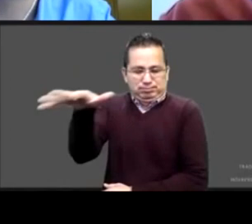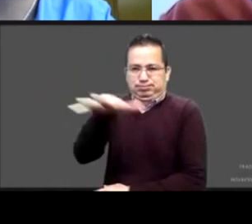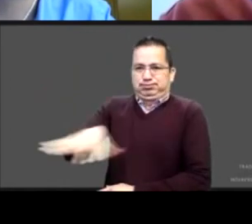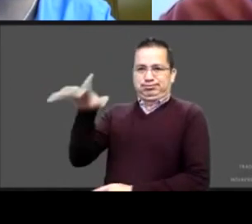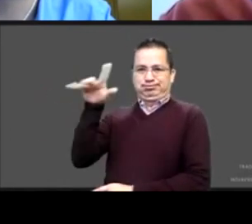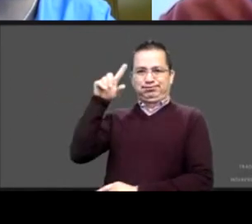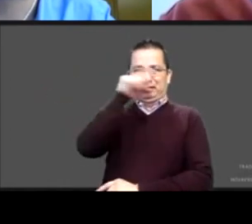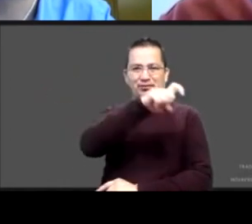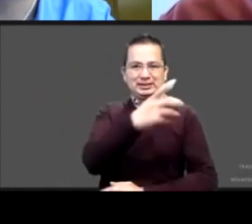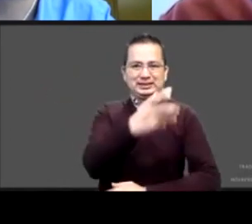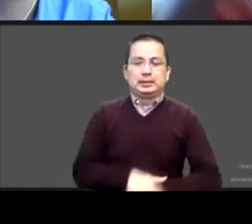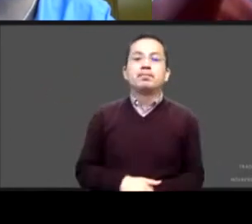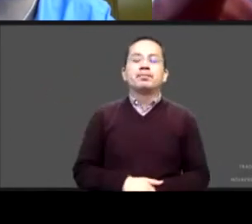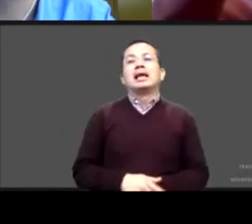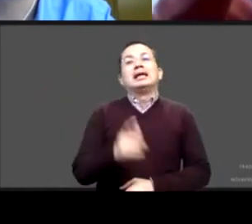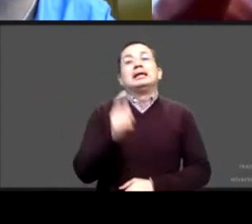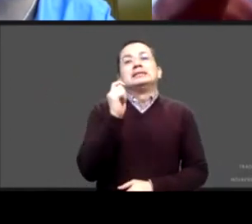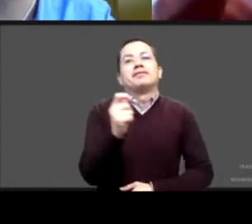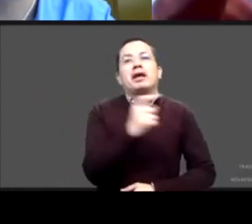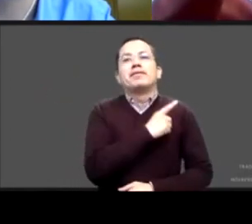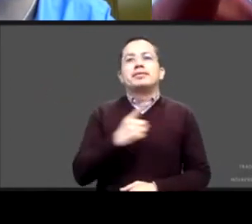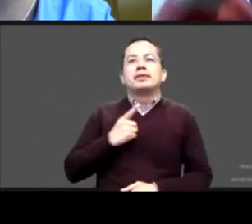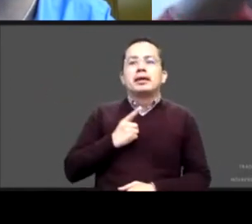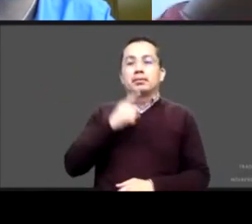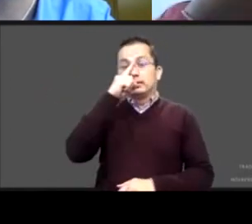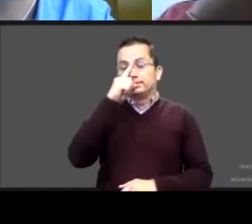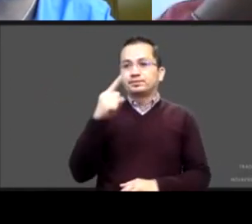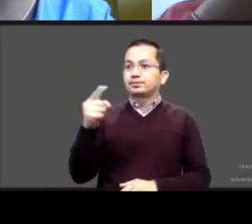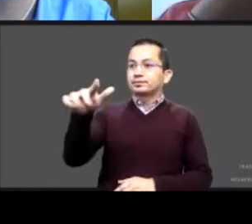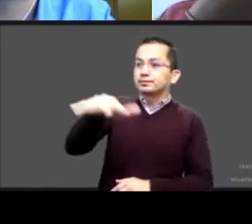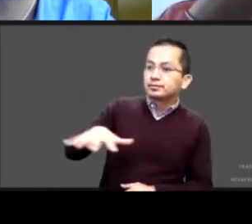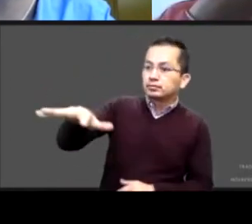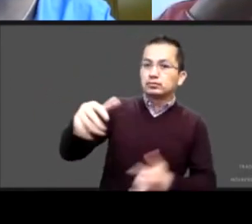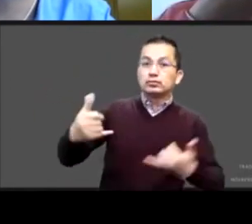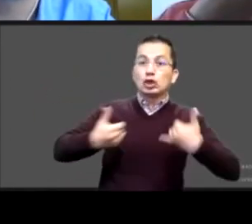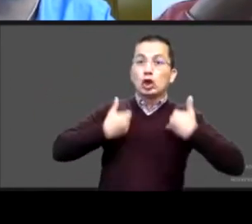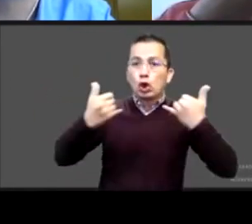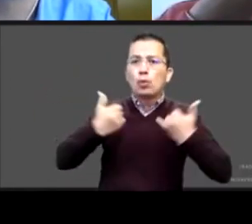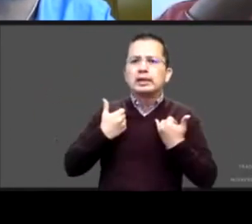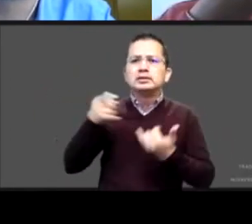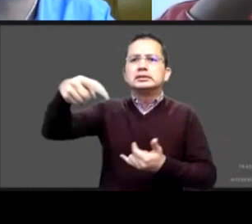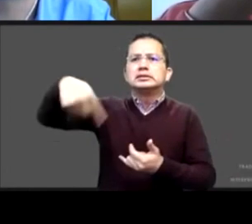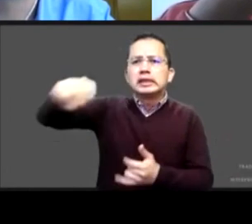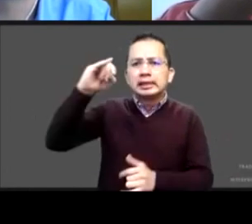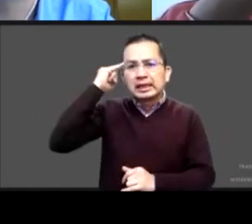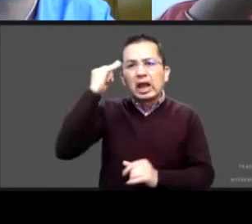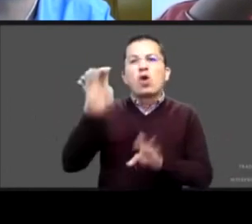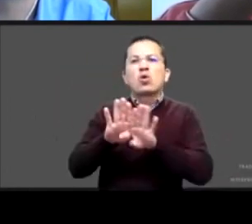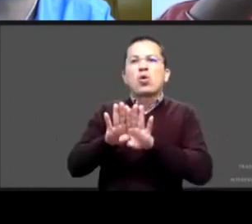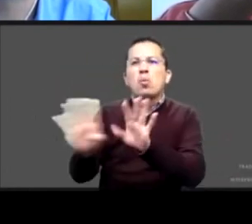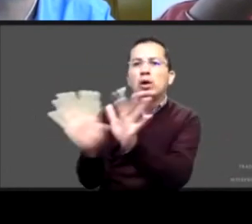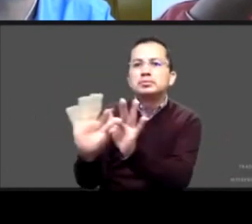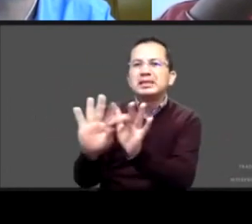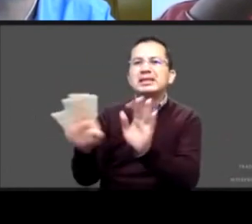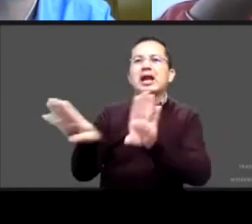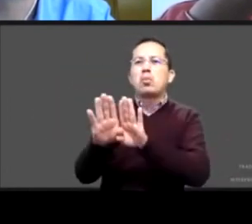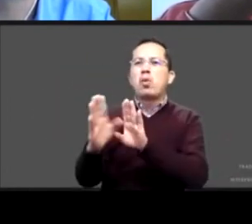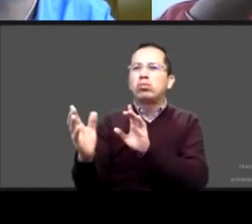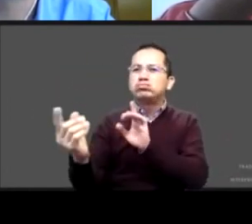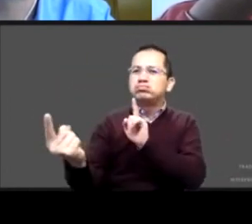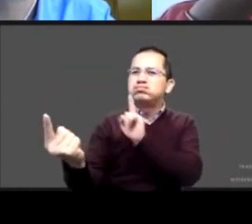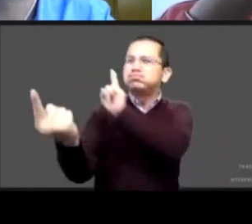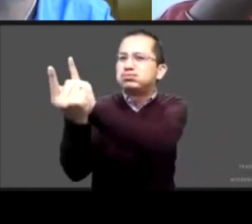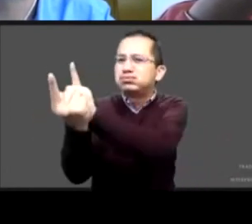veíamos en la experiencia de la foto que les mostraba con los adolescentes del Nayar, es que para poder llevar a